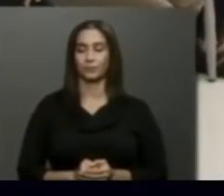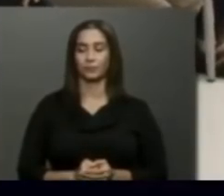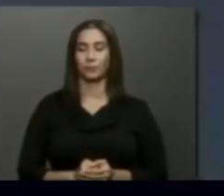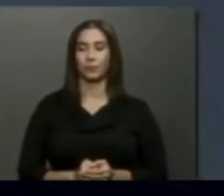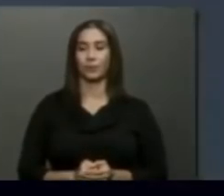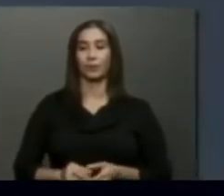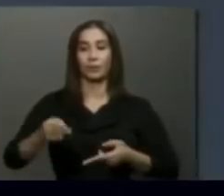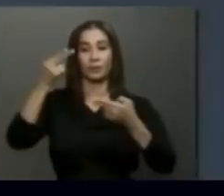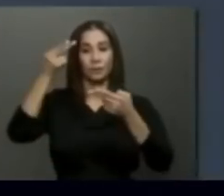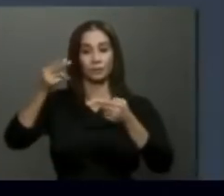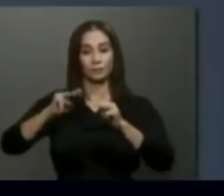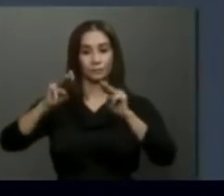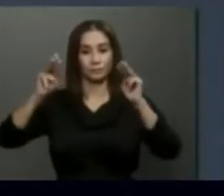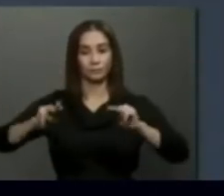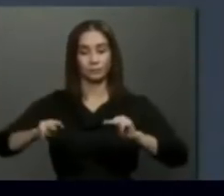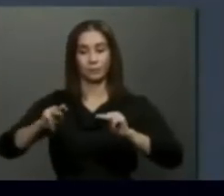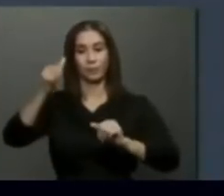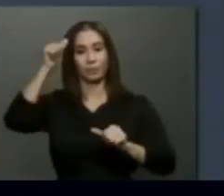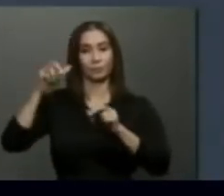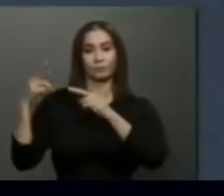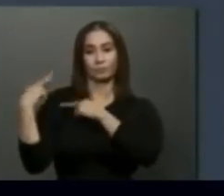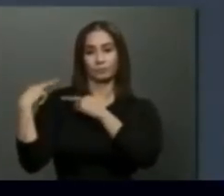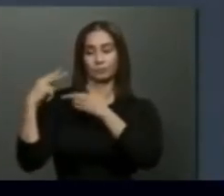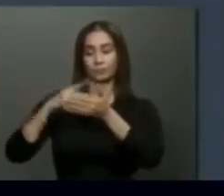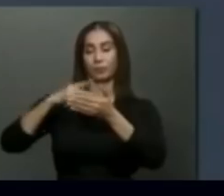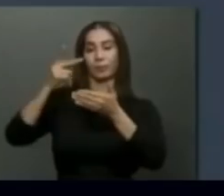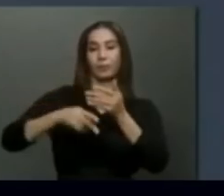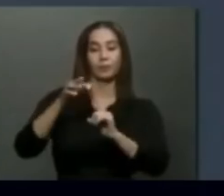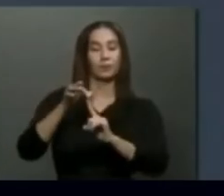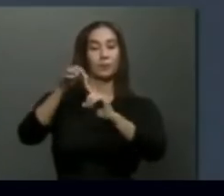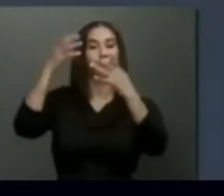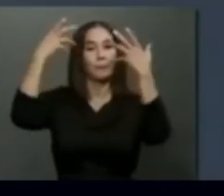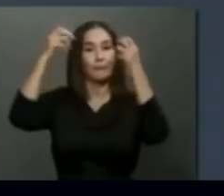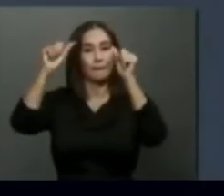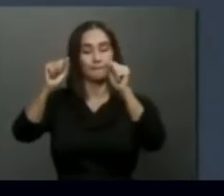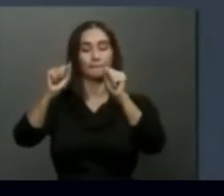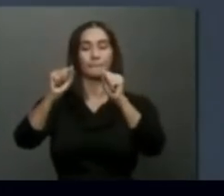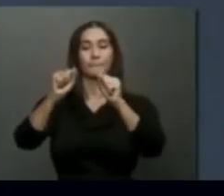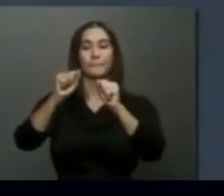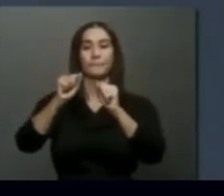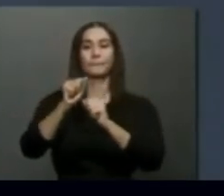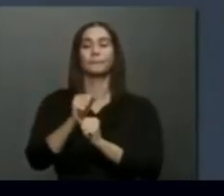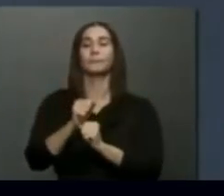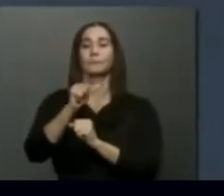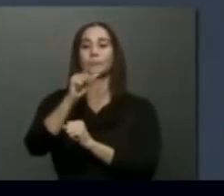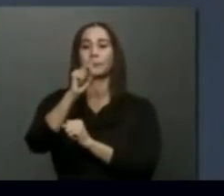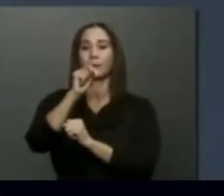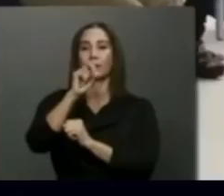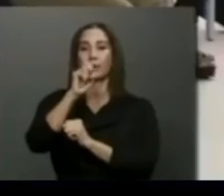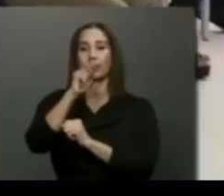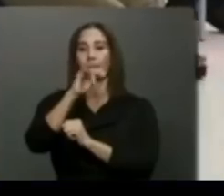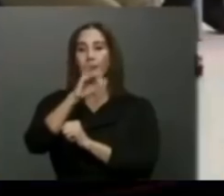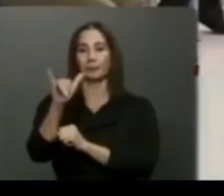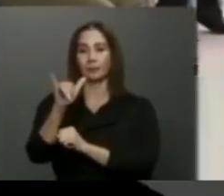Al honorable ministro encargado de los proyectos estratégicos y especiales de la presidencia, PROPEP, señor José Leonel Nenei